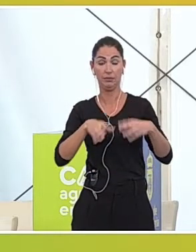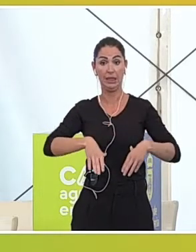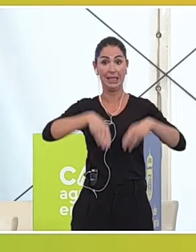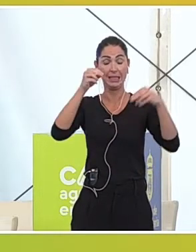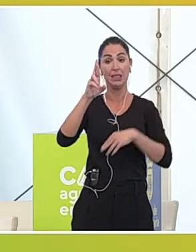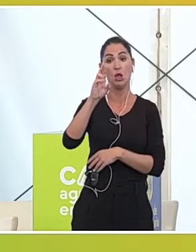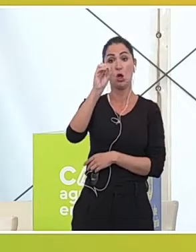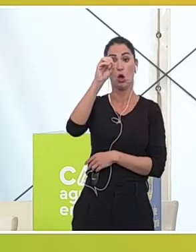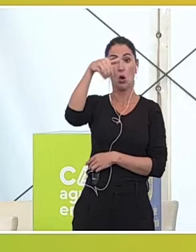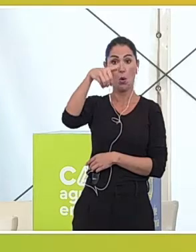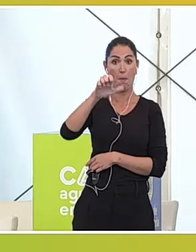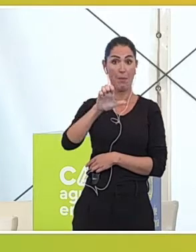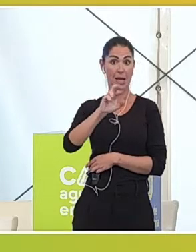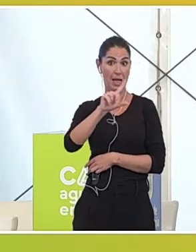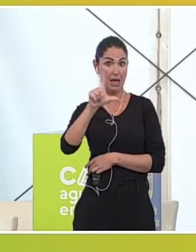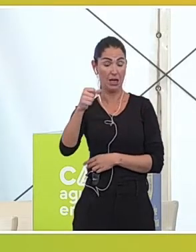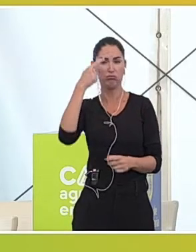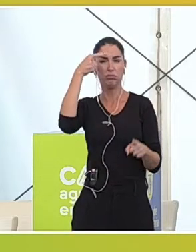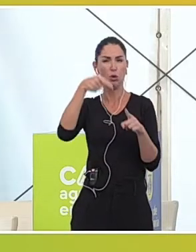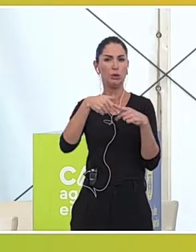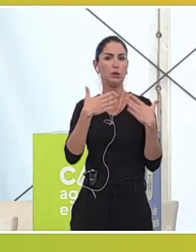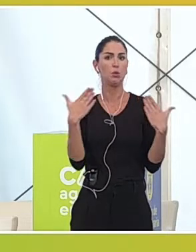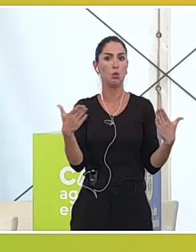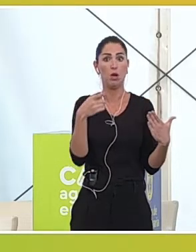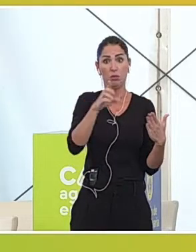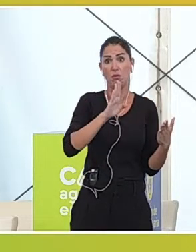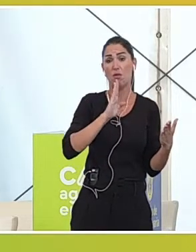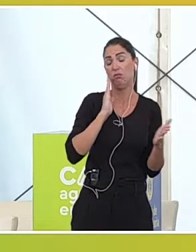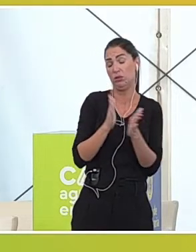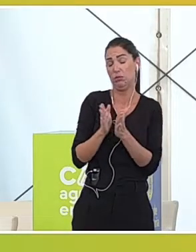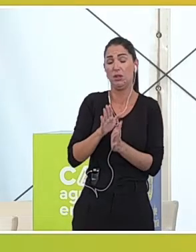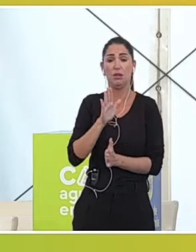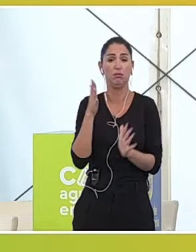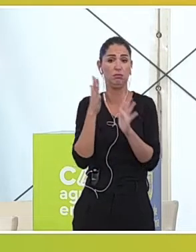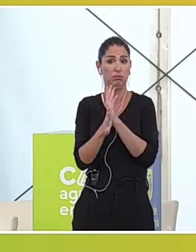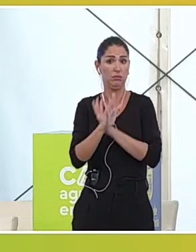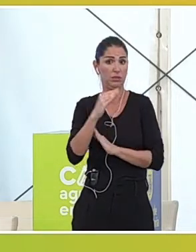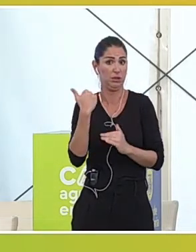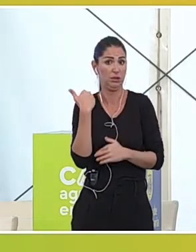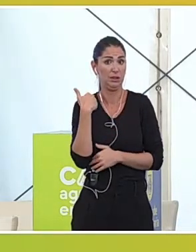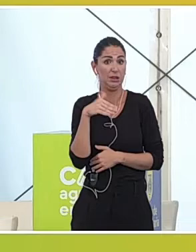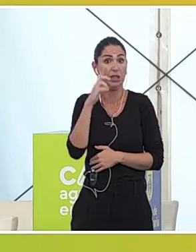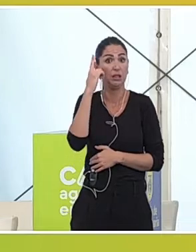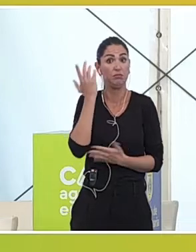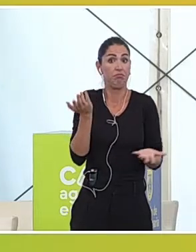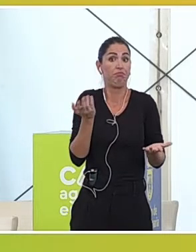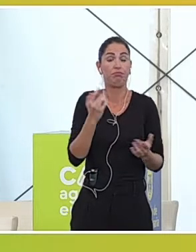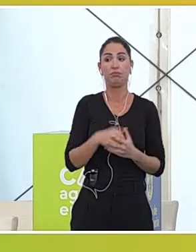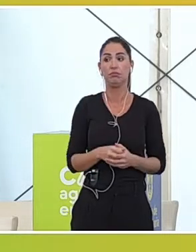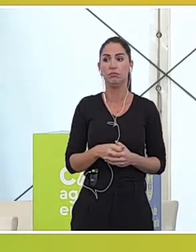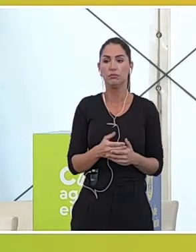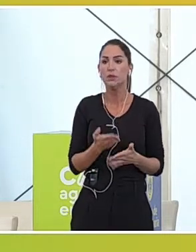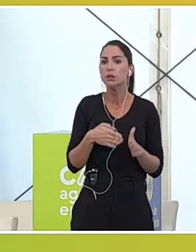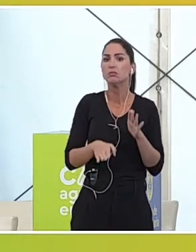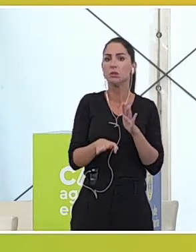Romeral. ¿El objetivo cuál es? Pues como bien ha explicado Javier, es seguir